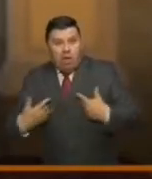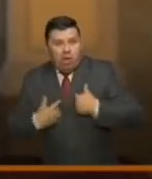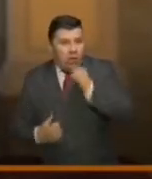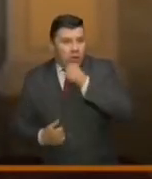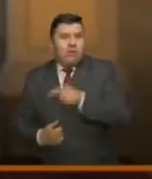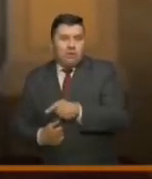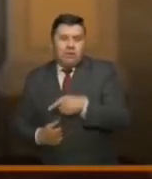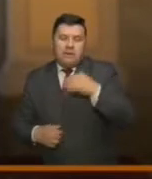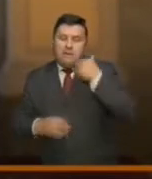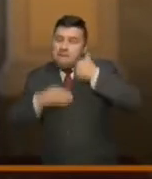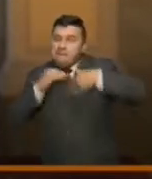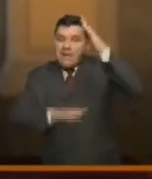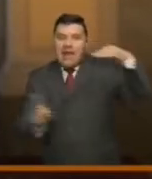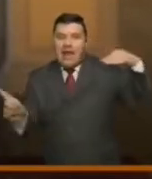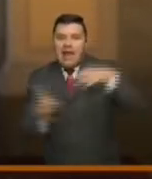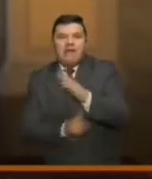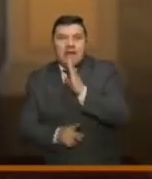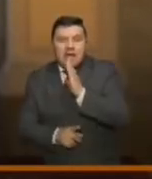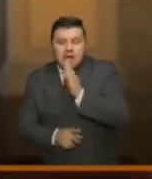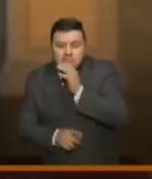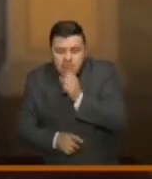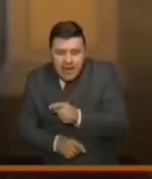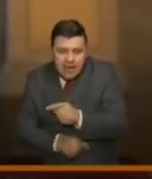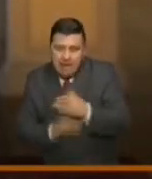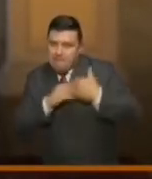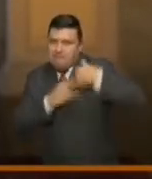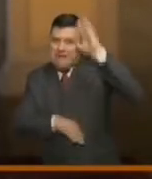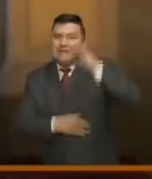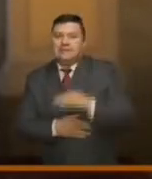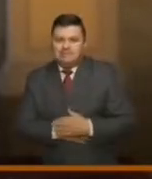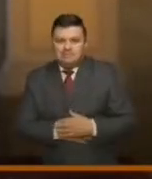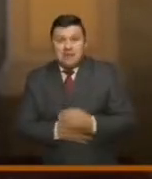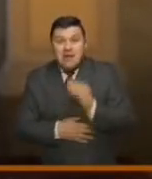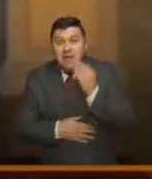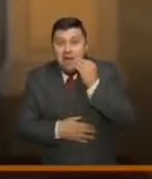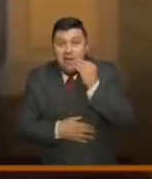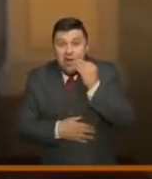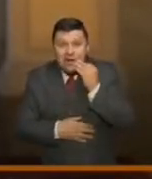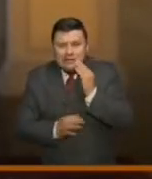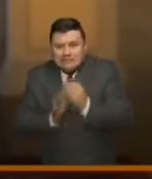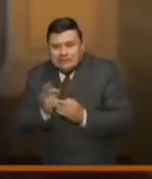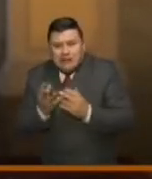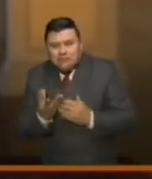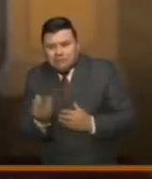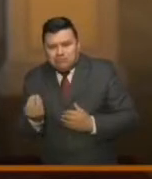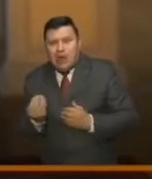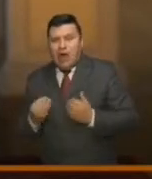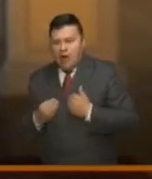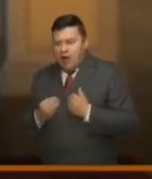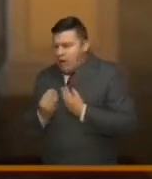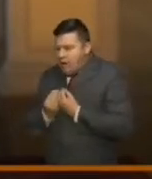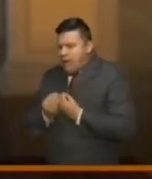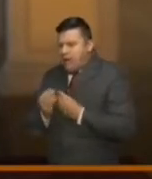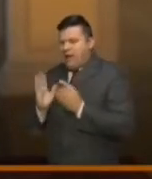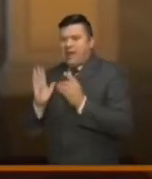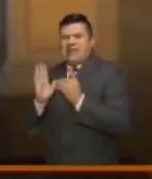más afectadas por el coronavirus para proteger a nuestros abuelos hemos decretado